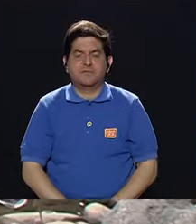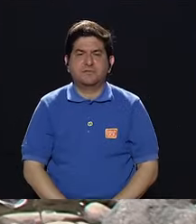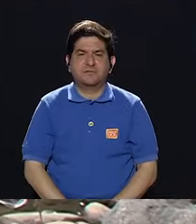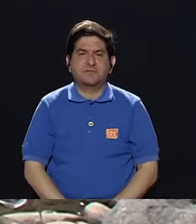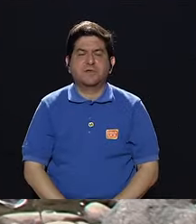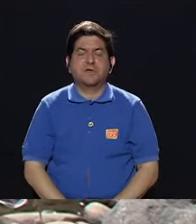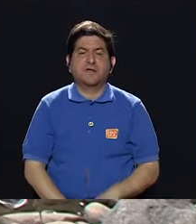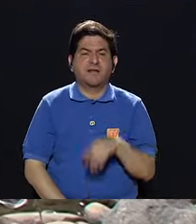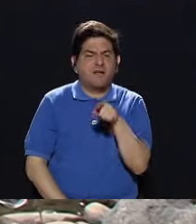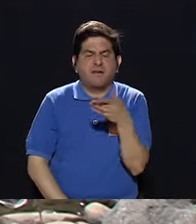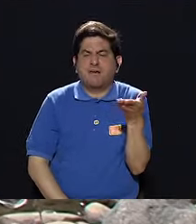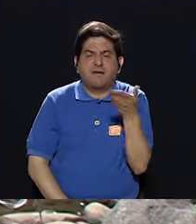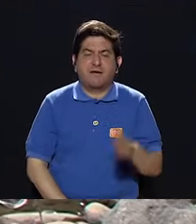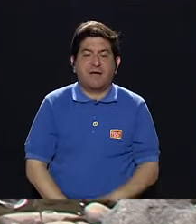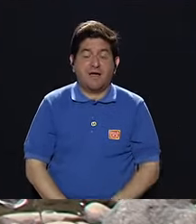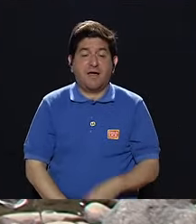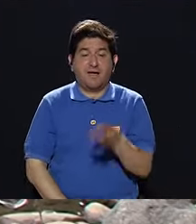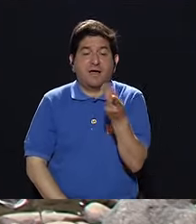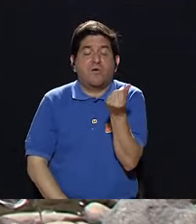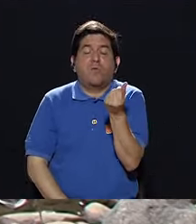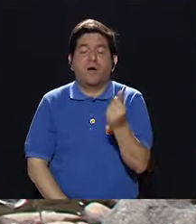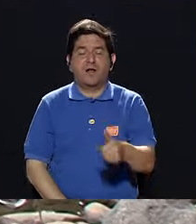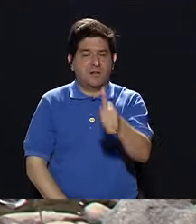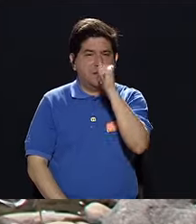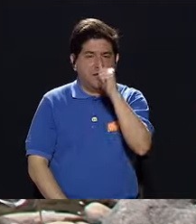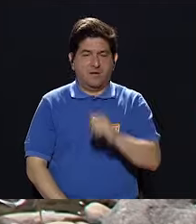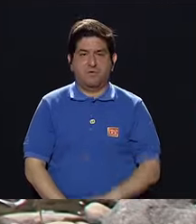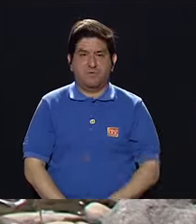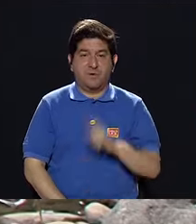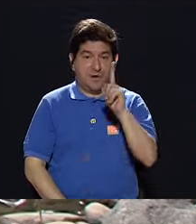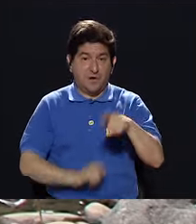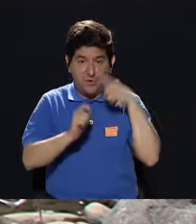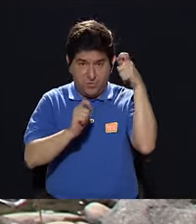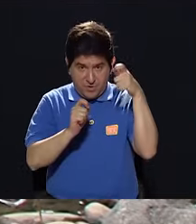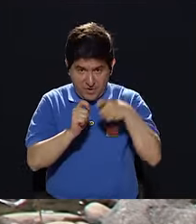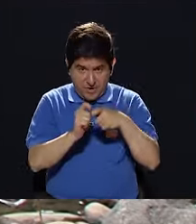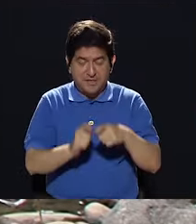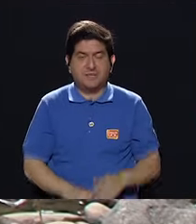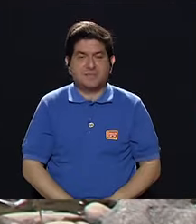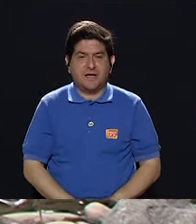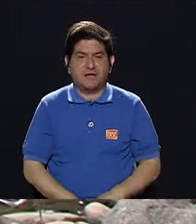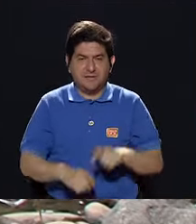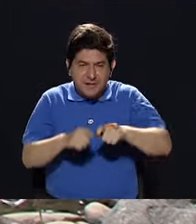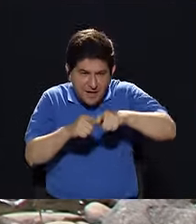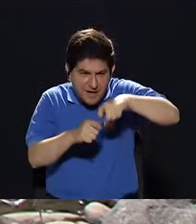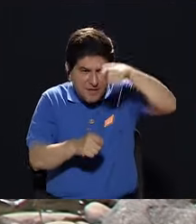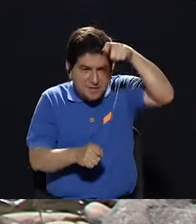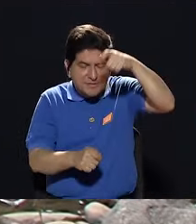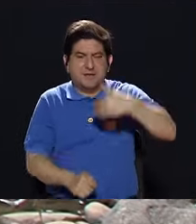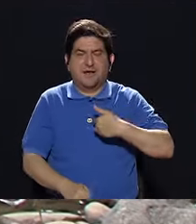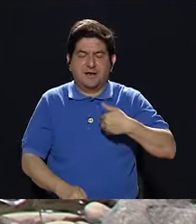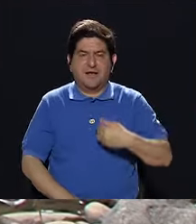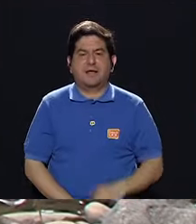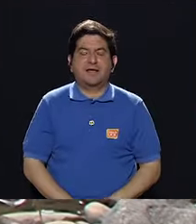curva de descarga, transformar los datos y convertirlos, o analizarlos y convertirlos en un caudal. Entonces, para